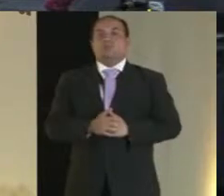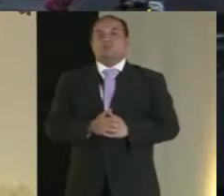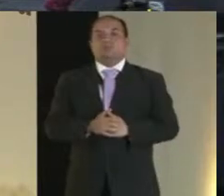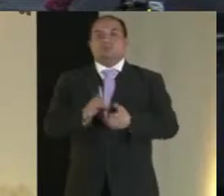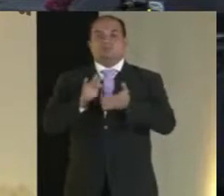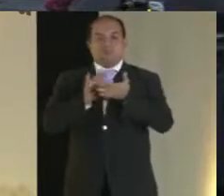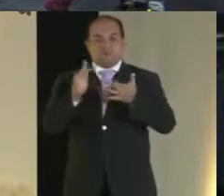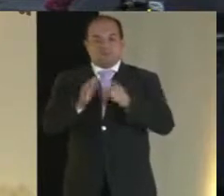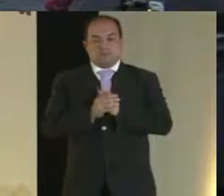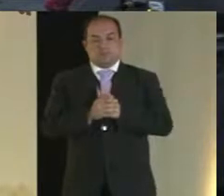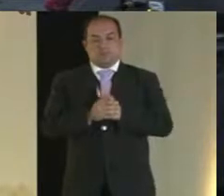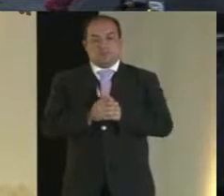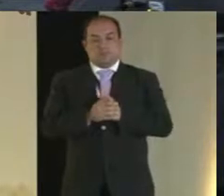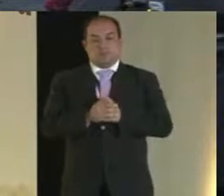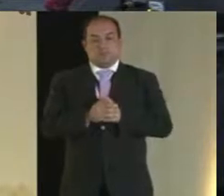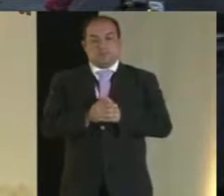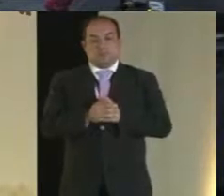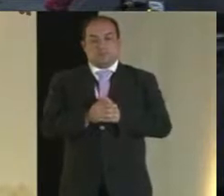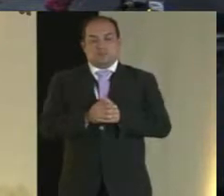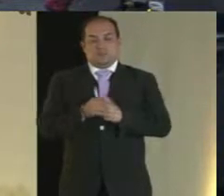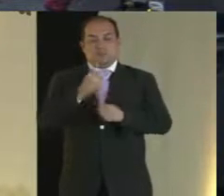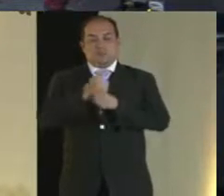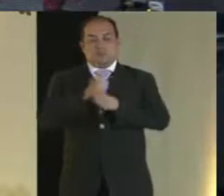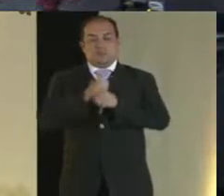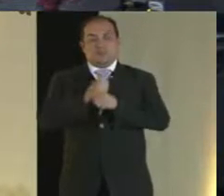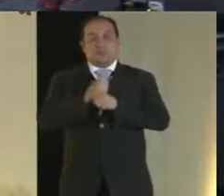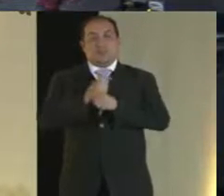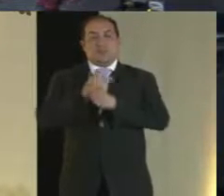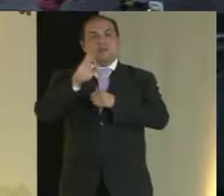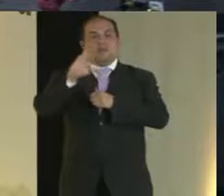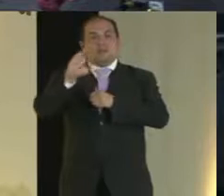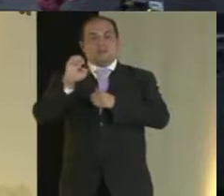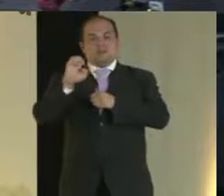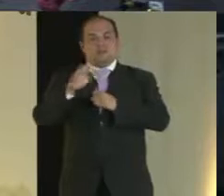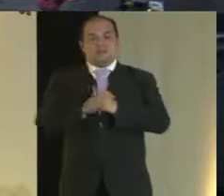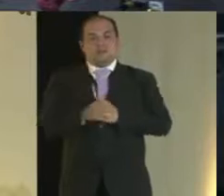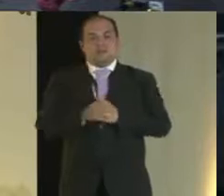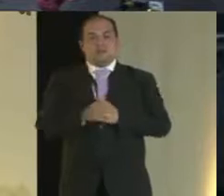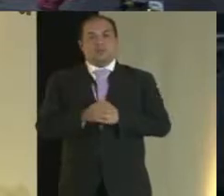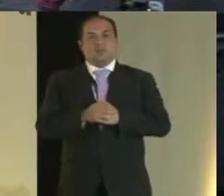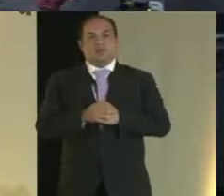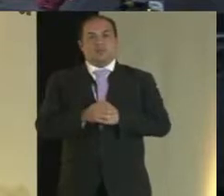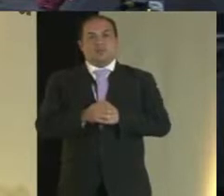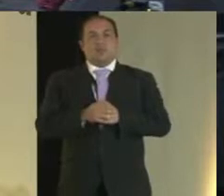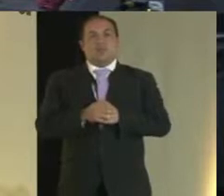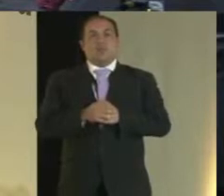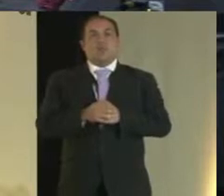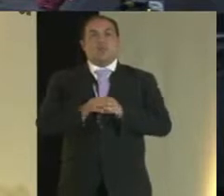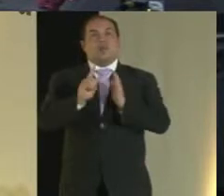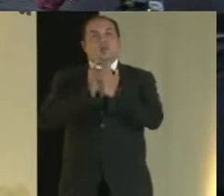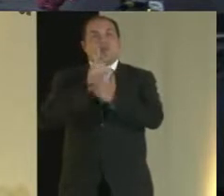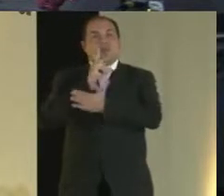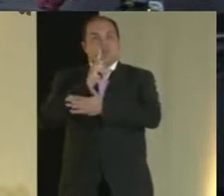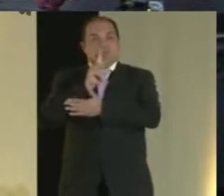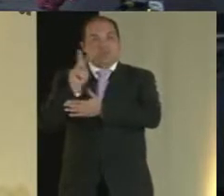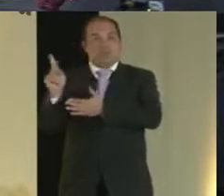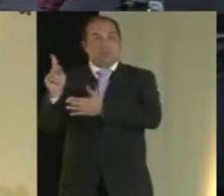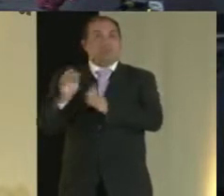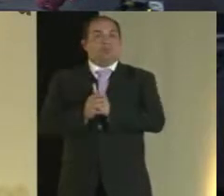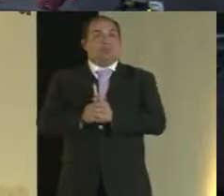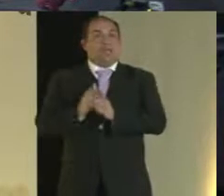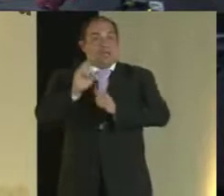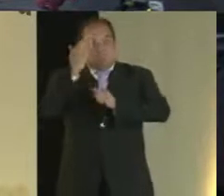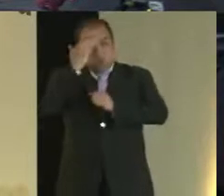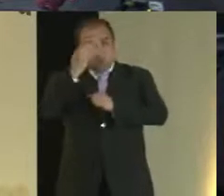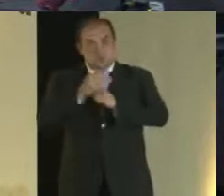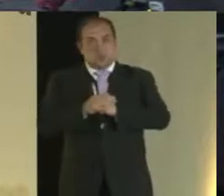Gracias. Bueno, muchas gracias. En primer lugar, al Fondo de Cultura Económica por la edición del libro. Debo reconocer además que fue